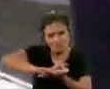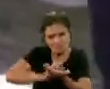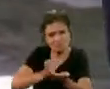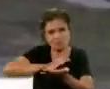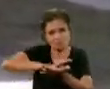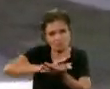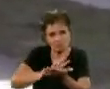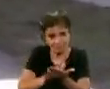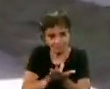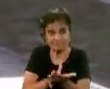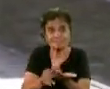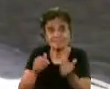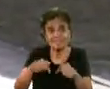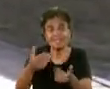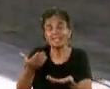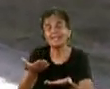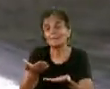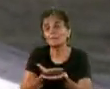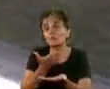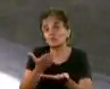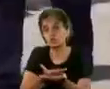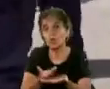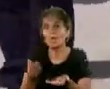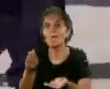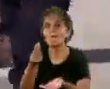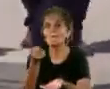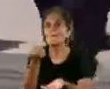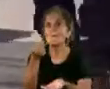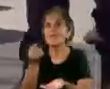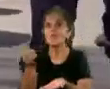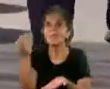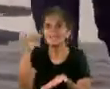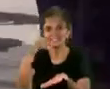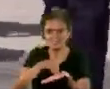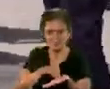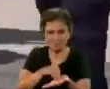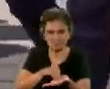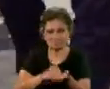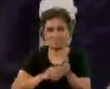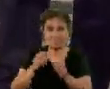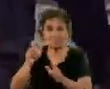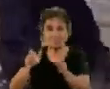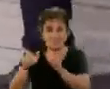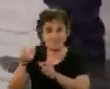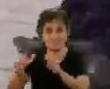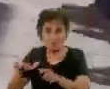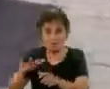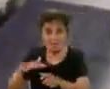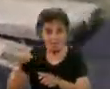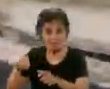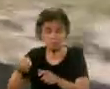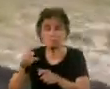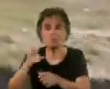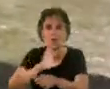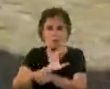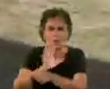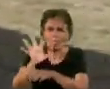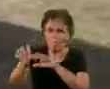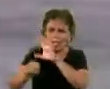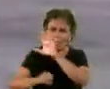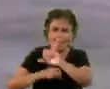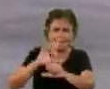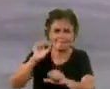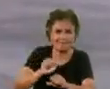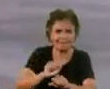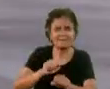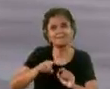a la producción de la zona, ¿no? Porque todos los proveedores mineros de la zona proveen a esta molienda y la molienda también provee